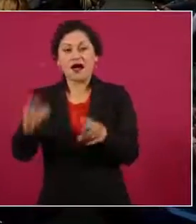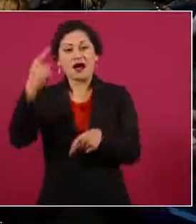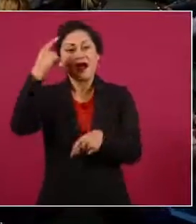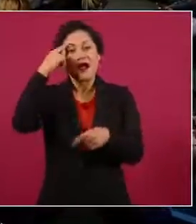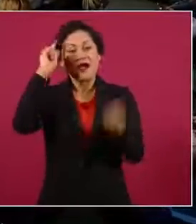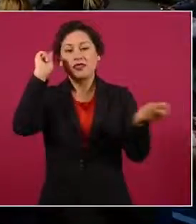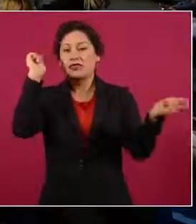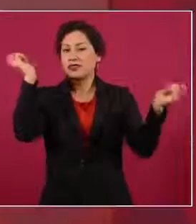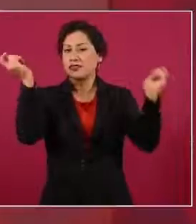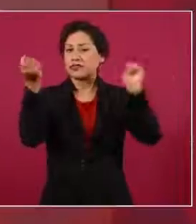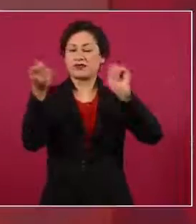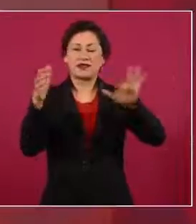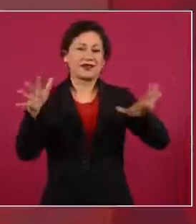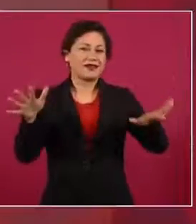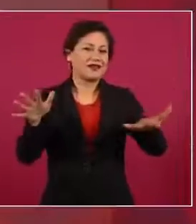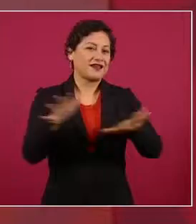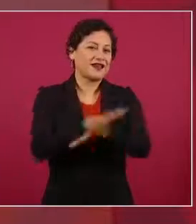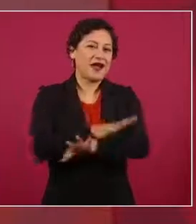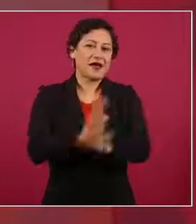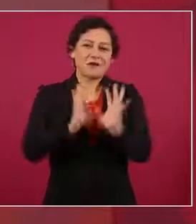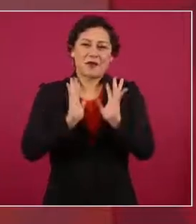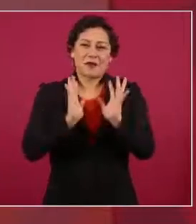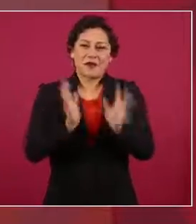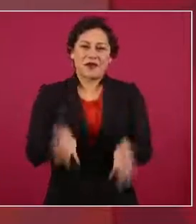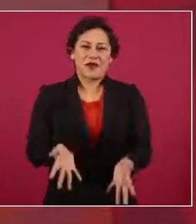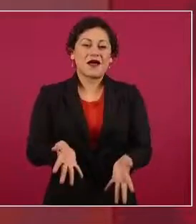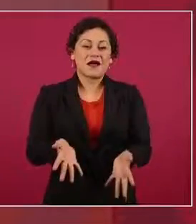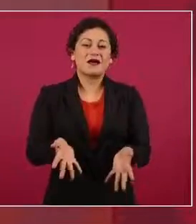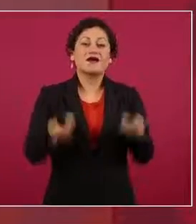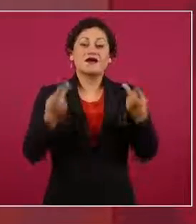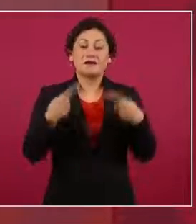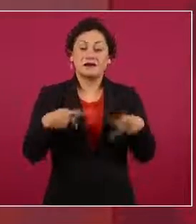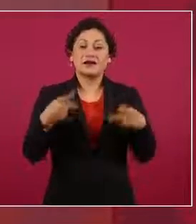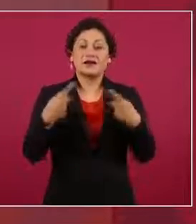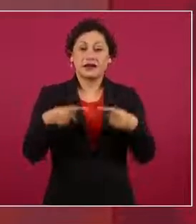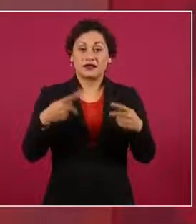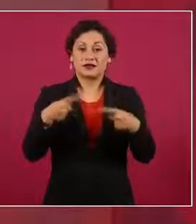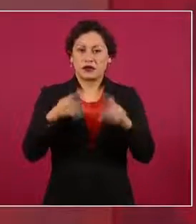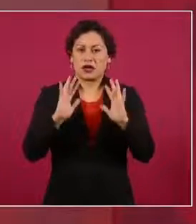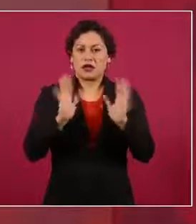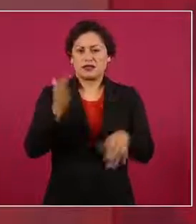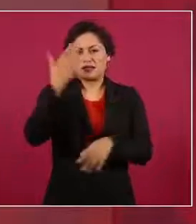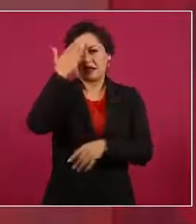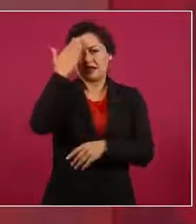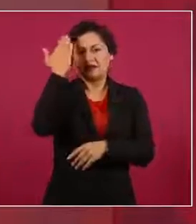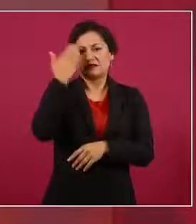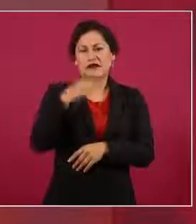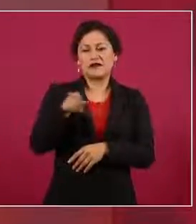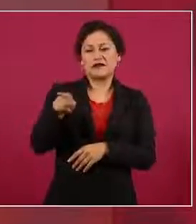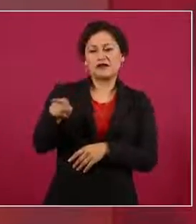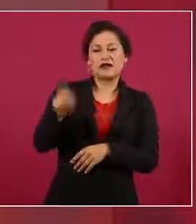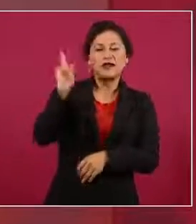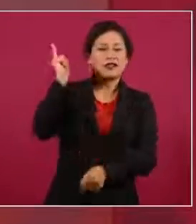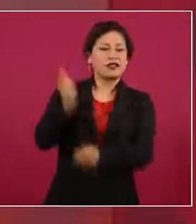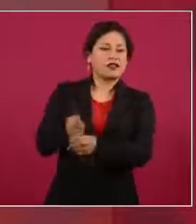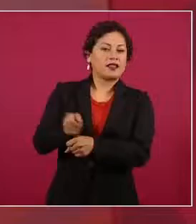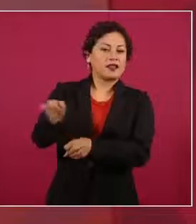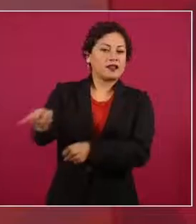Ya la gente sabe distinguir quién es auténtico y quién es